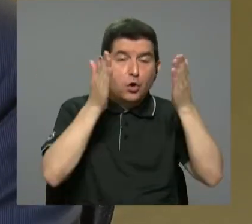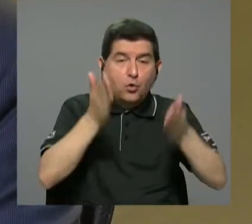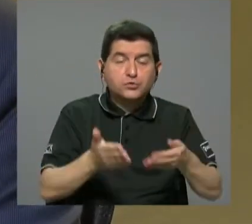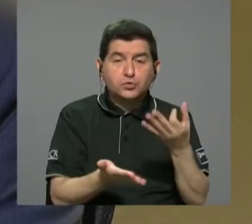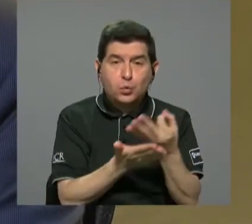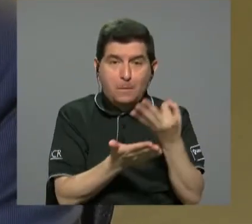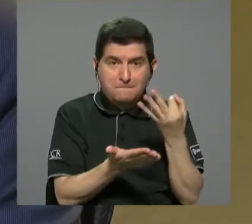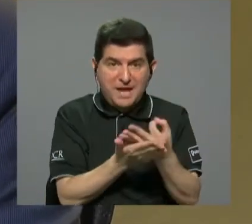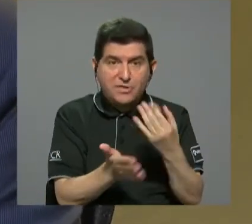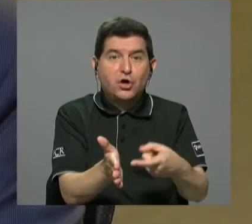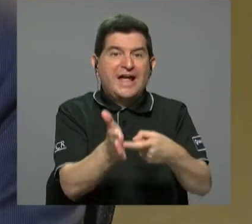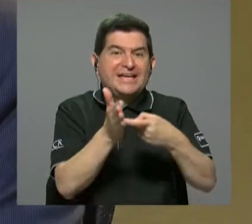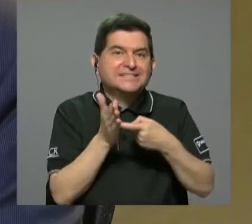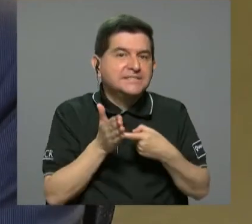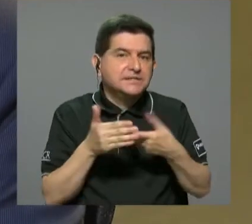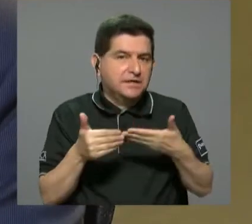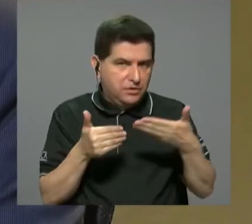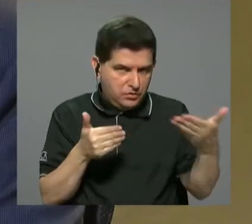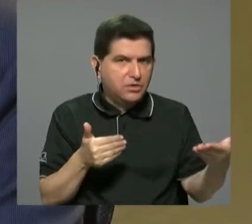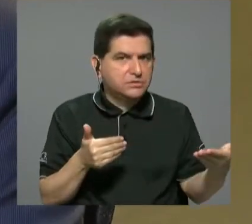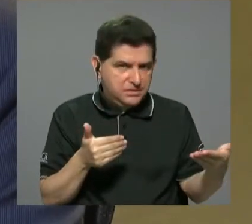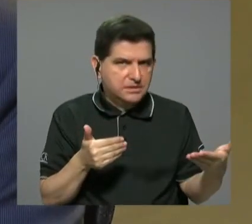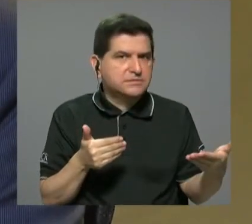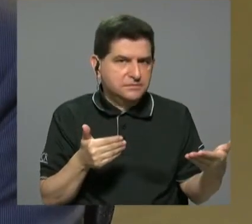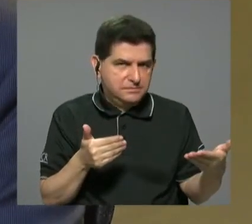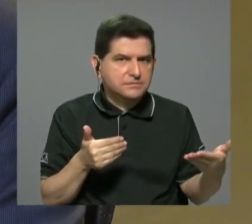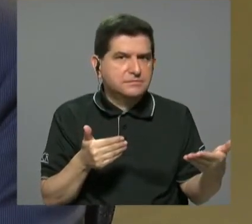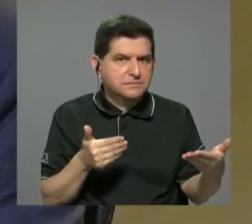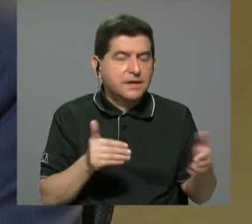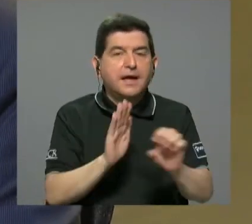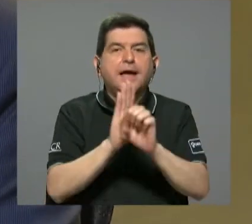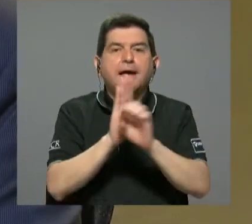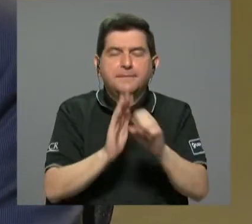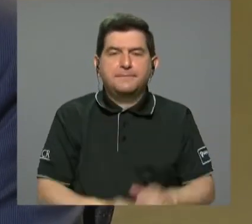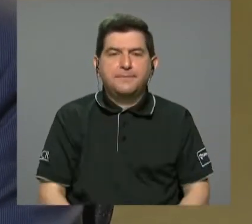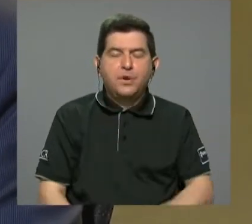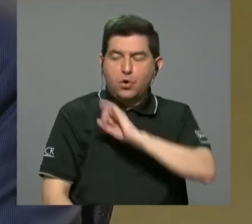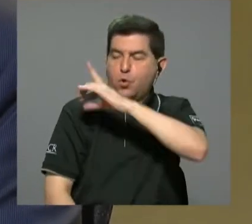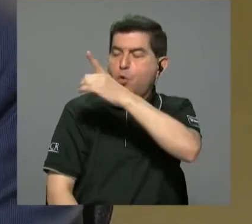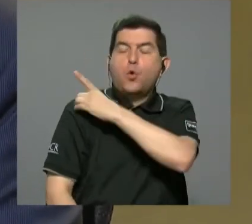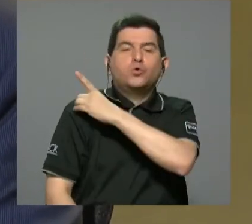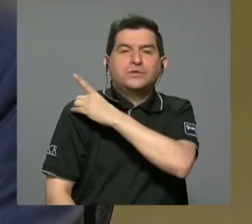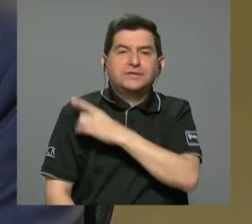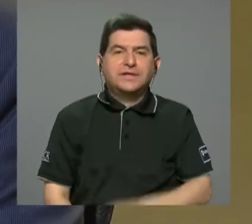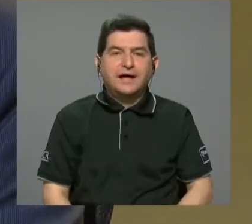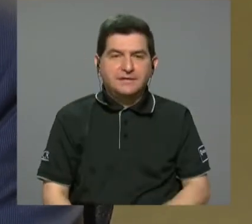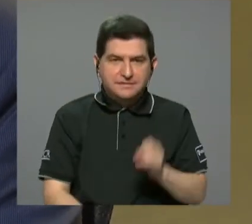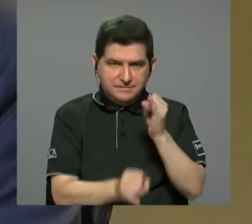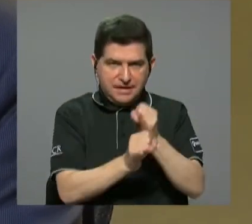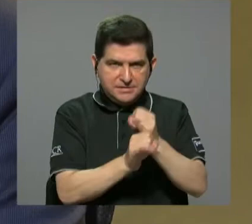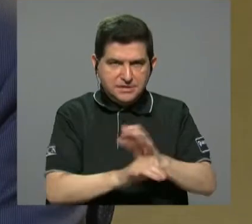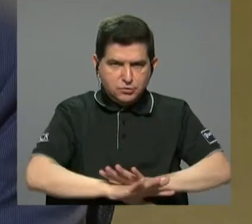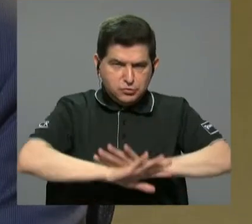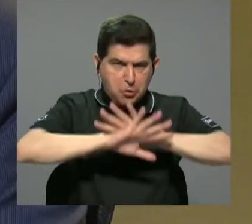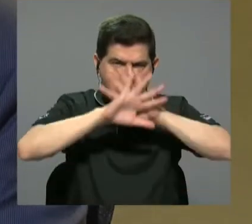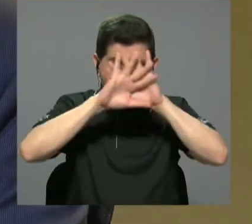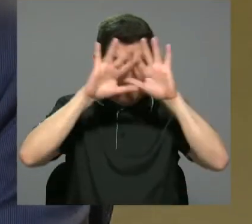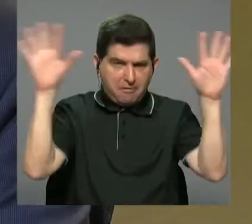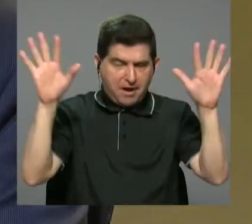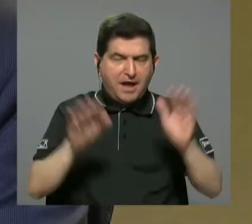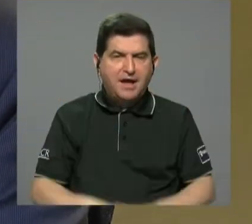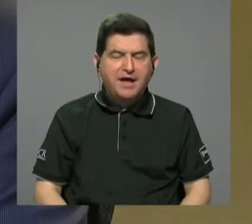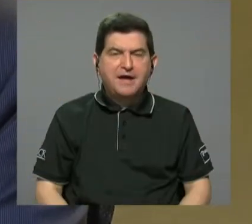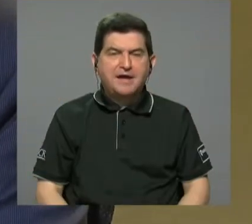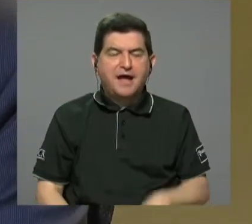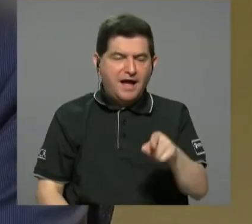financiero exigen cosas como que la junta directiva, la entidad, esté clara en el trato